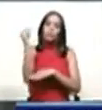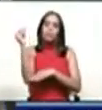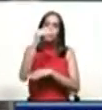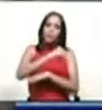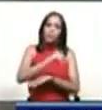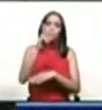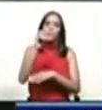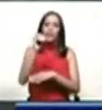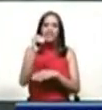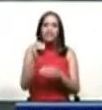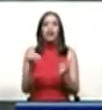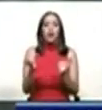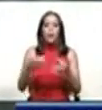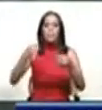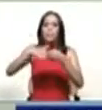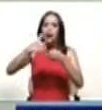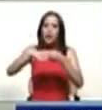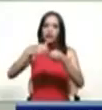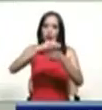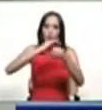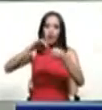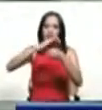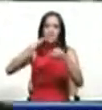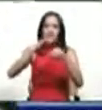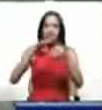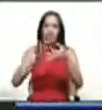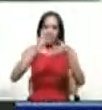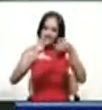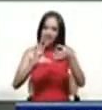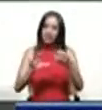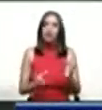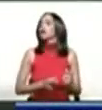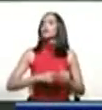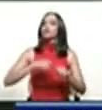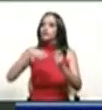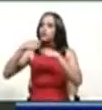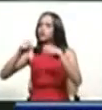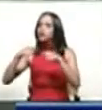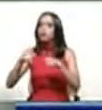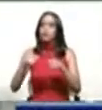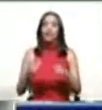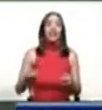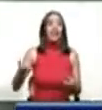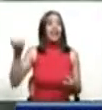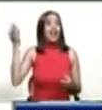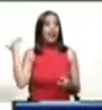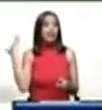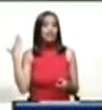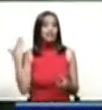se recobra 100%, no. En el pasado, estas asociaciones hacían una